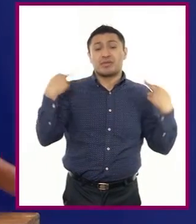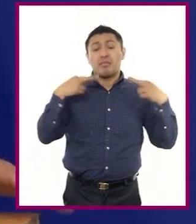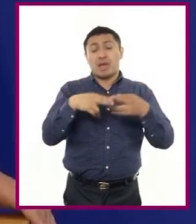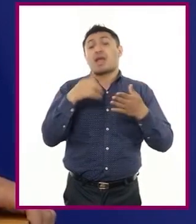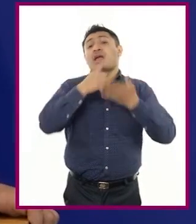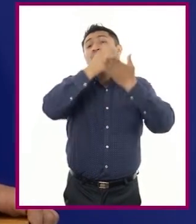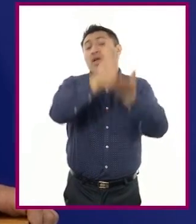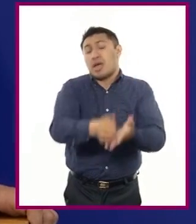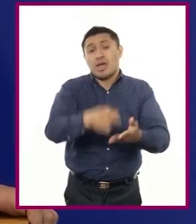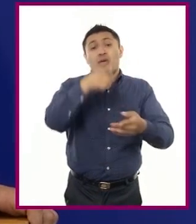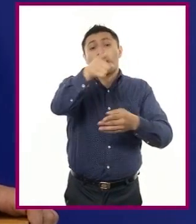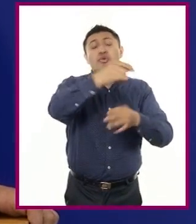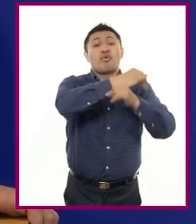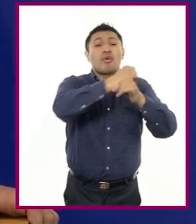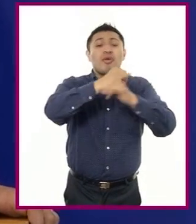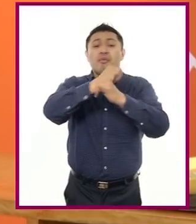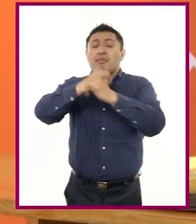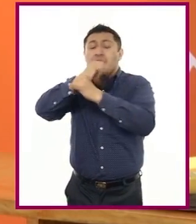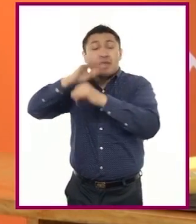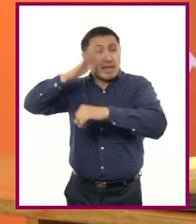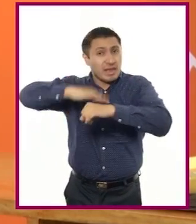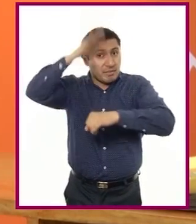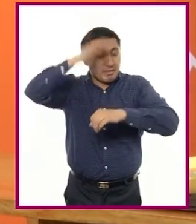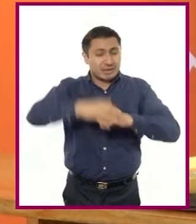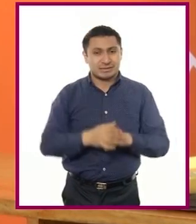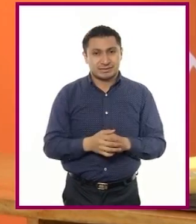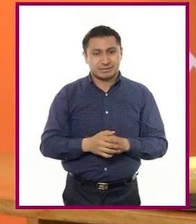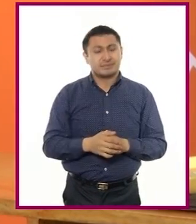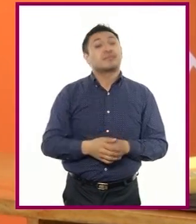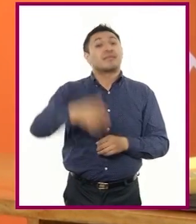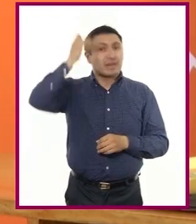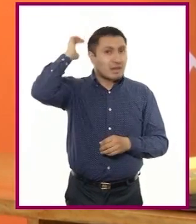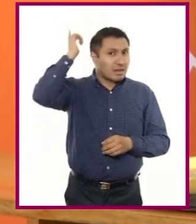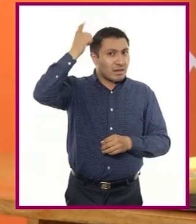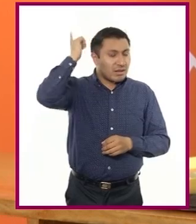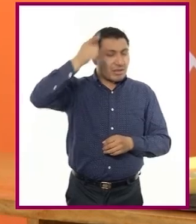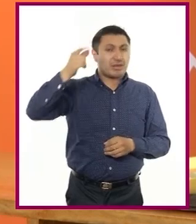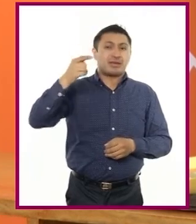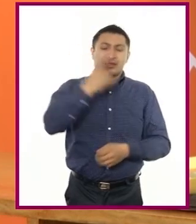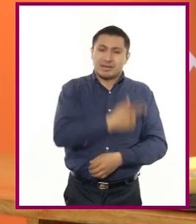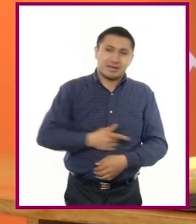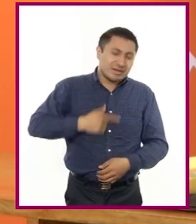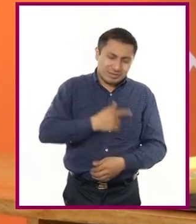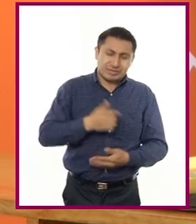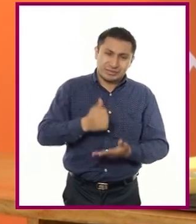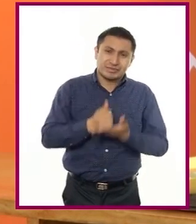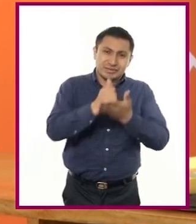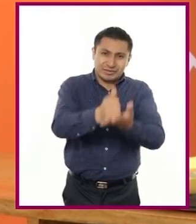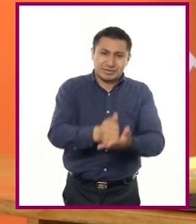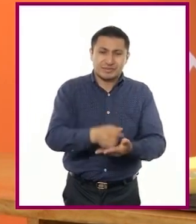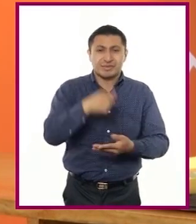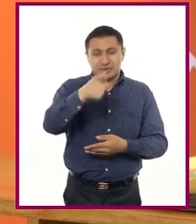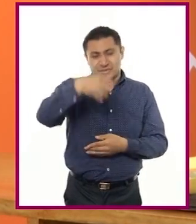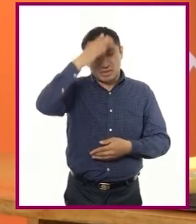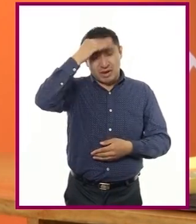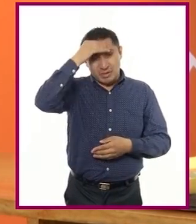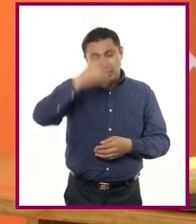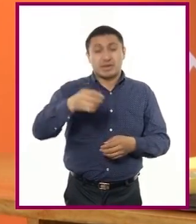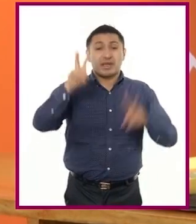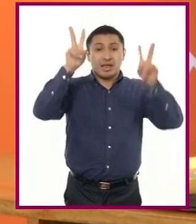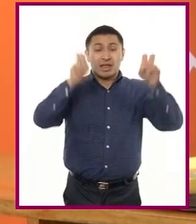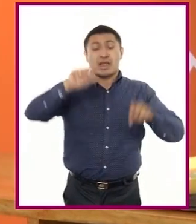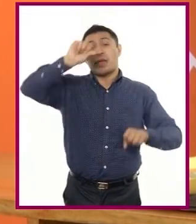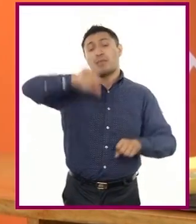y las fuentes que tengan a su alcance. Esperamos que haya sido grata y útil esta sesión, cuyo título ha